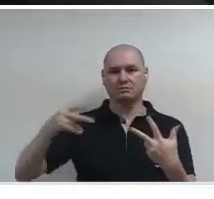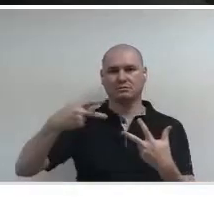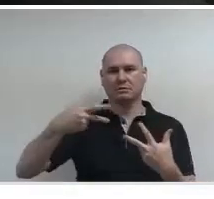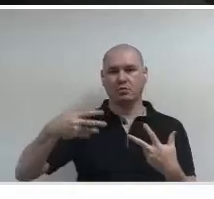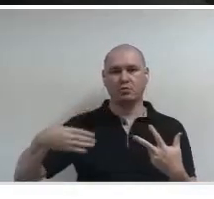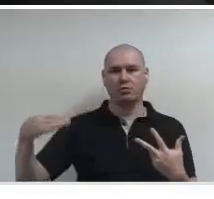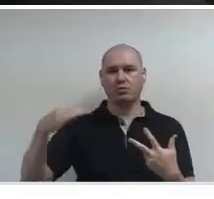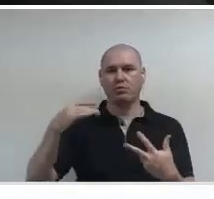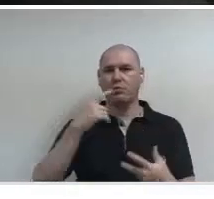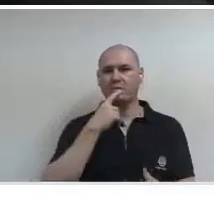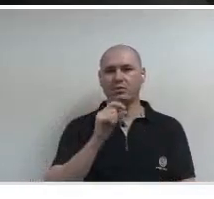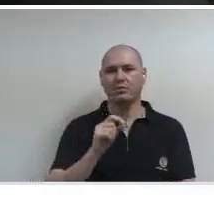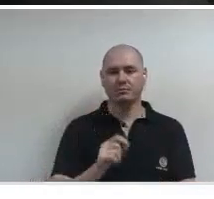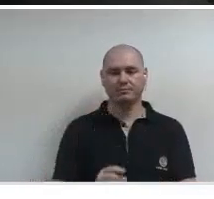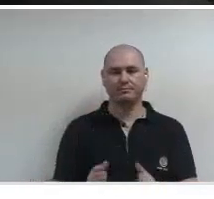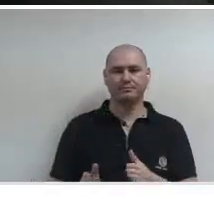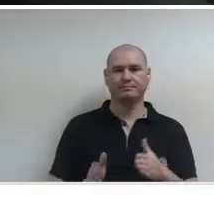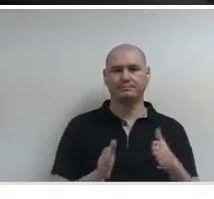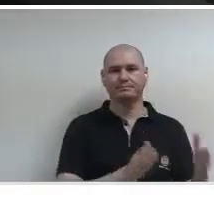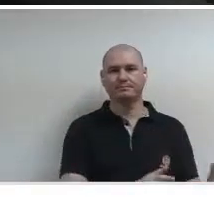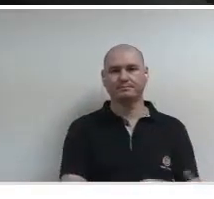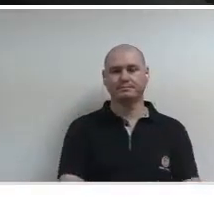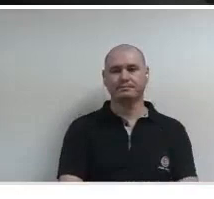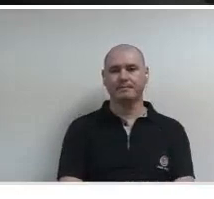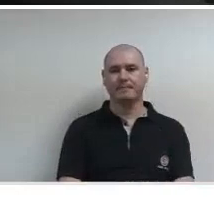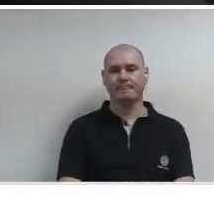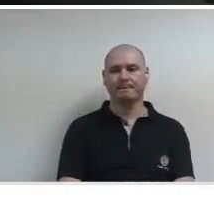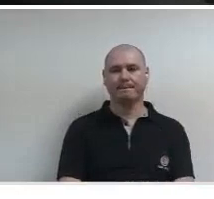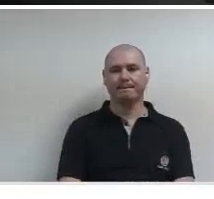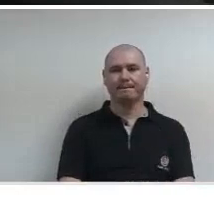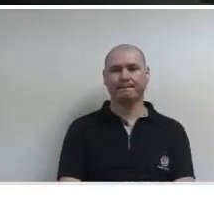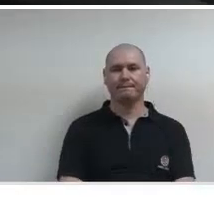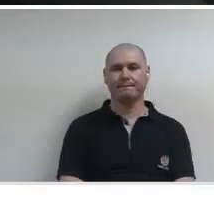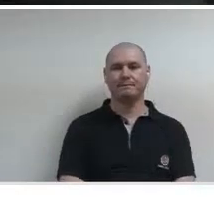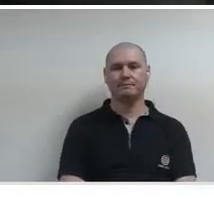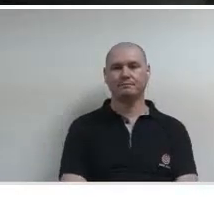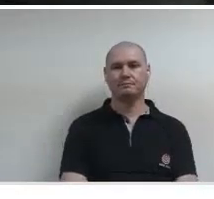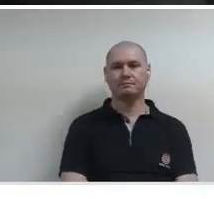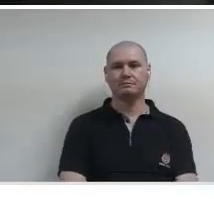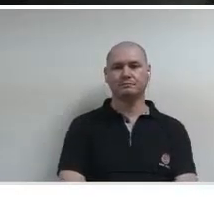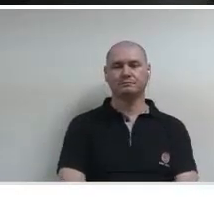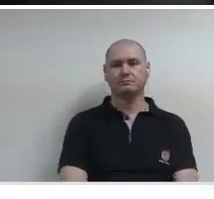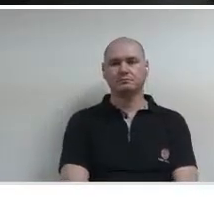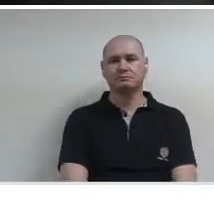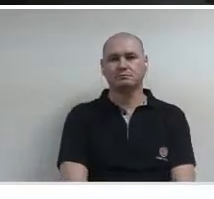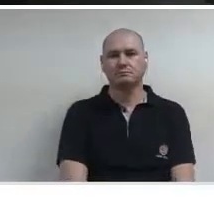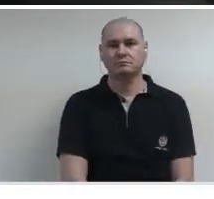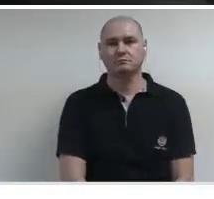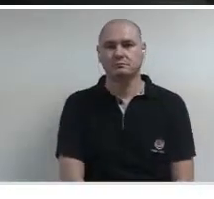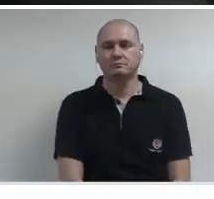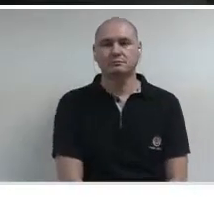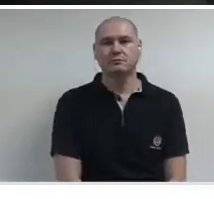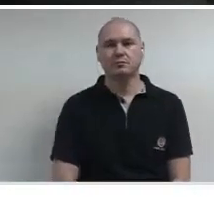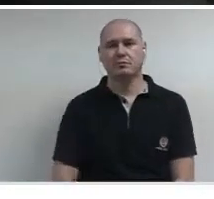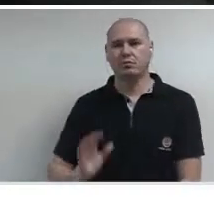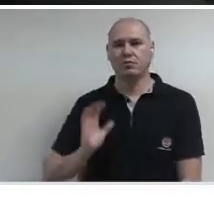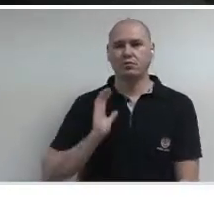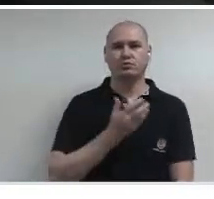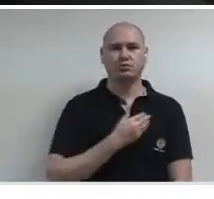en segunda instancia o mi ares gua marandú o inveite y pe ja ambos eca tú tomado conocimiento